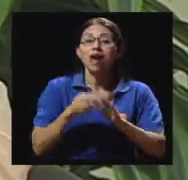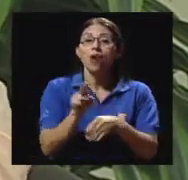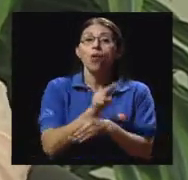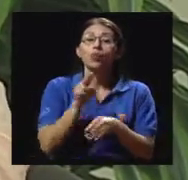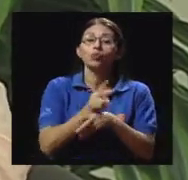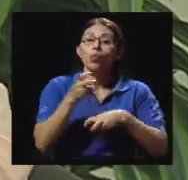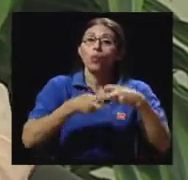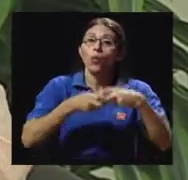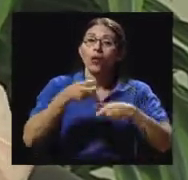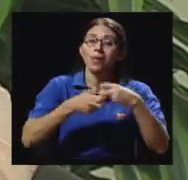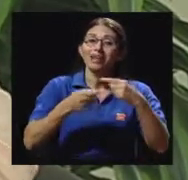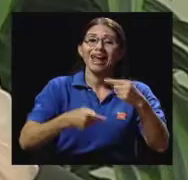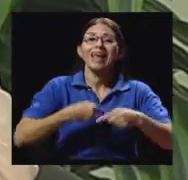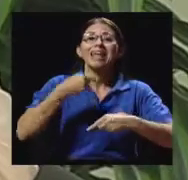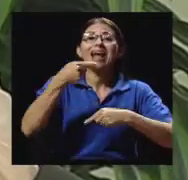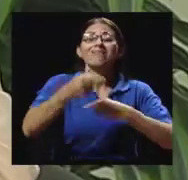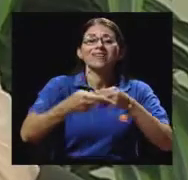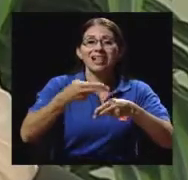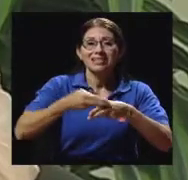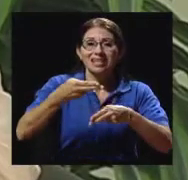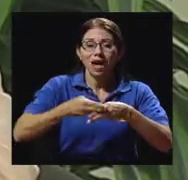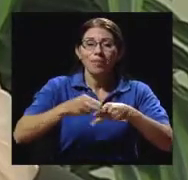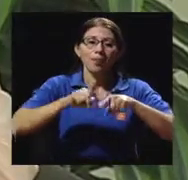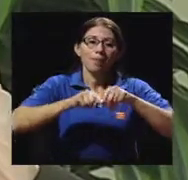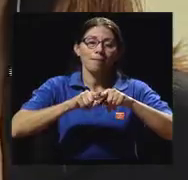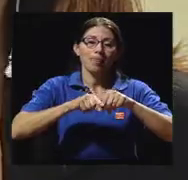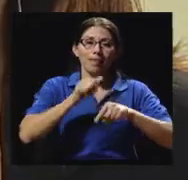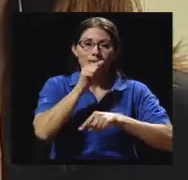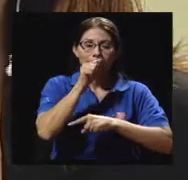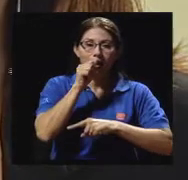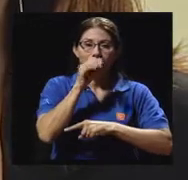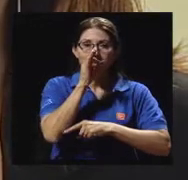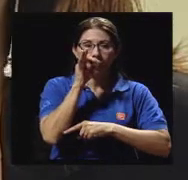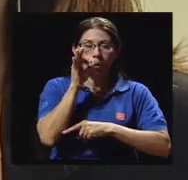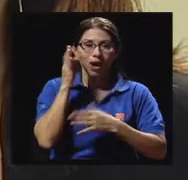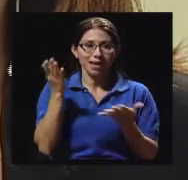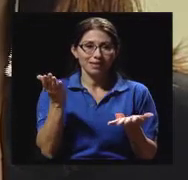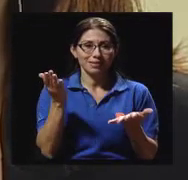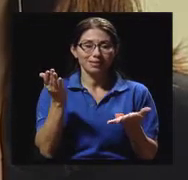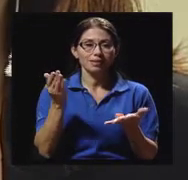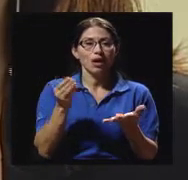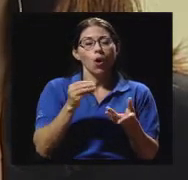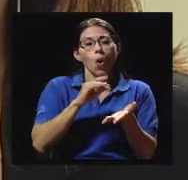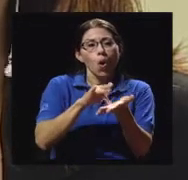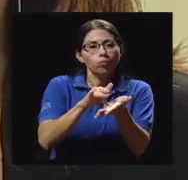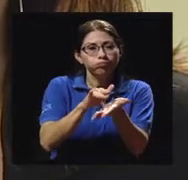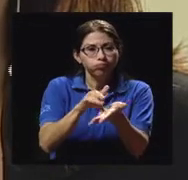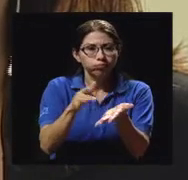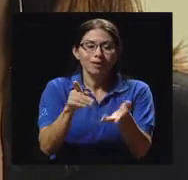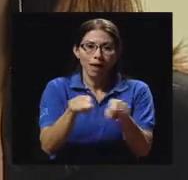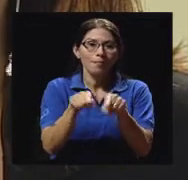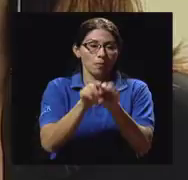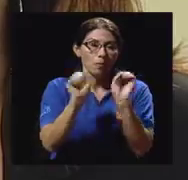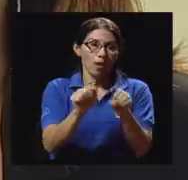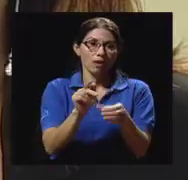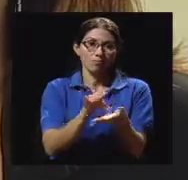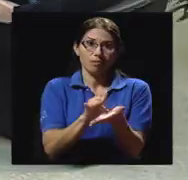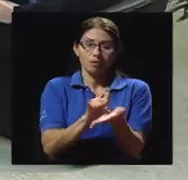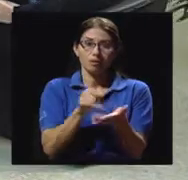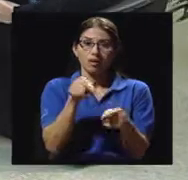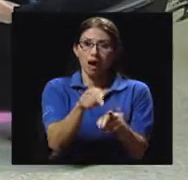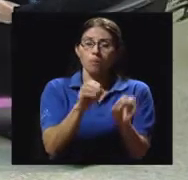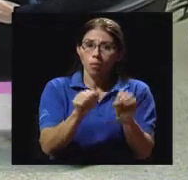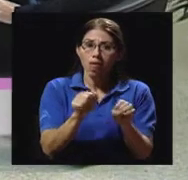al final drogodependencia o dependencia a las drogas. Entonces sí es, tal vez decir que es